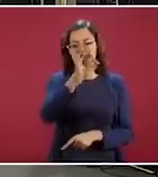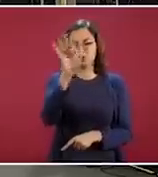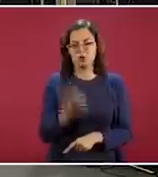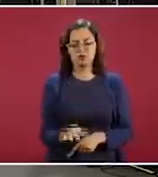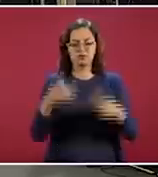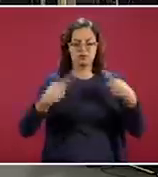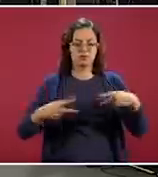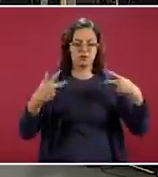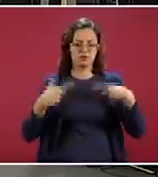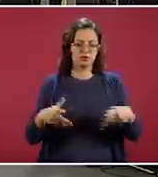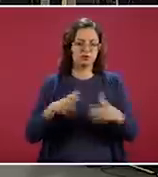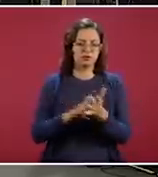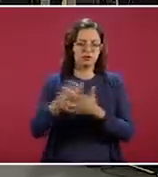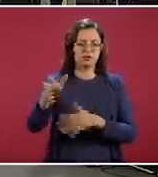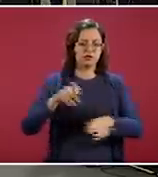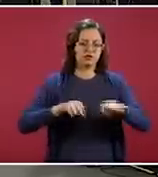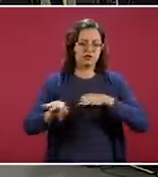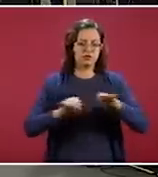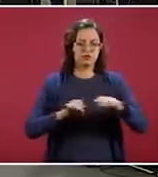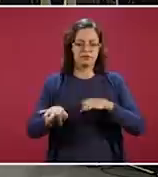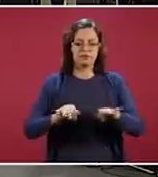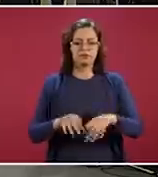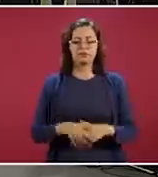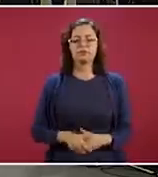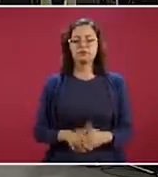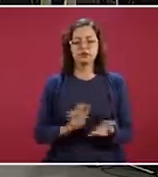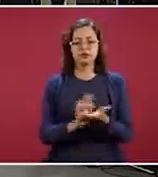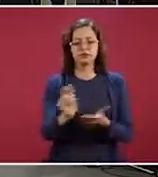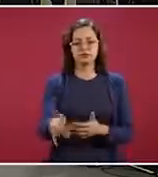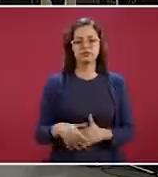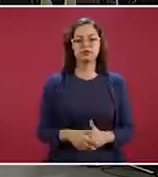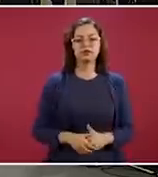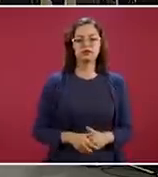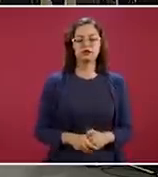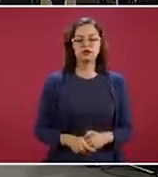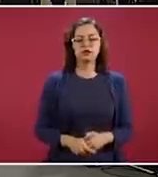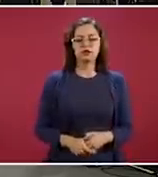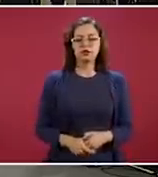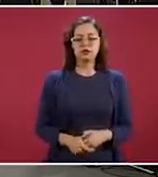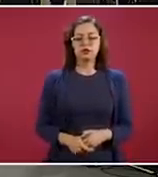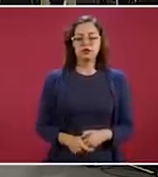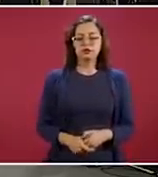población económicamente activa. Gracias. En relación a la pregunta sobre